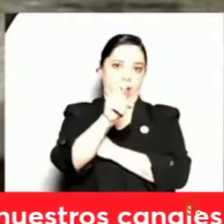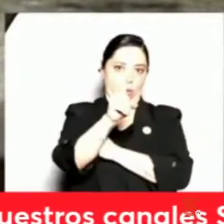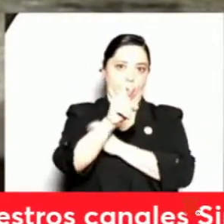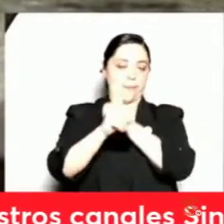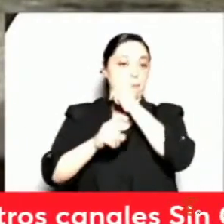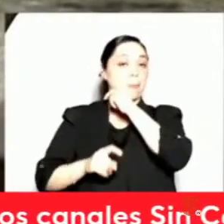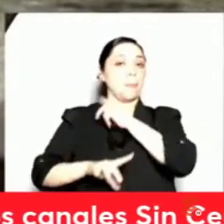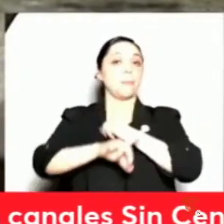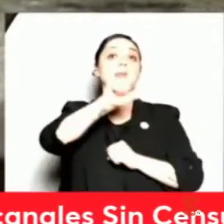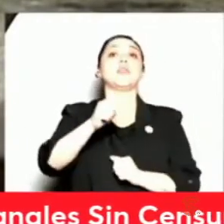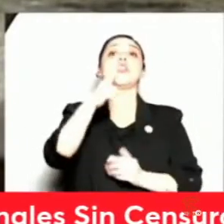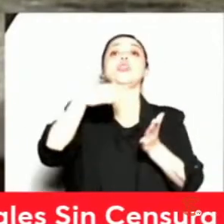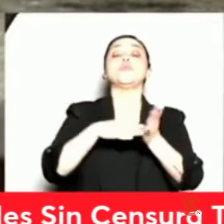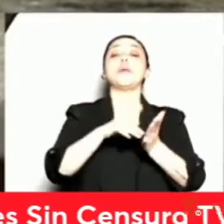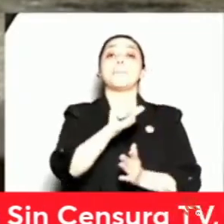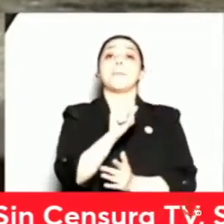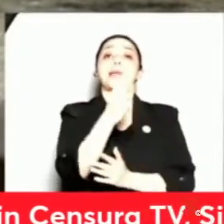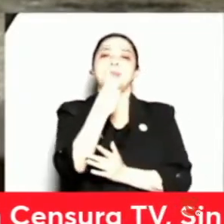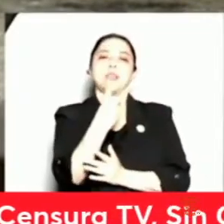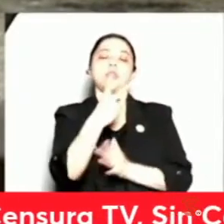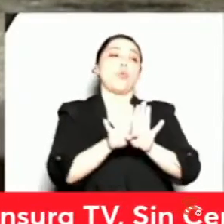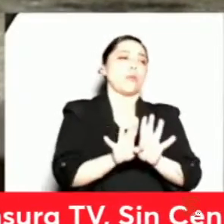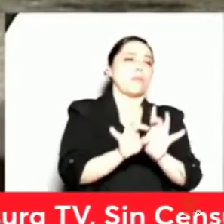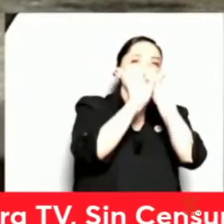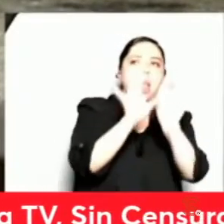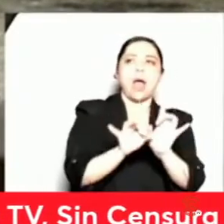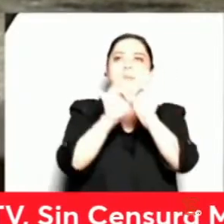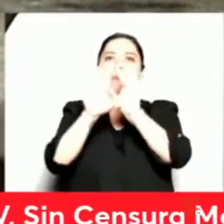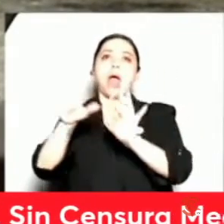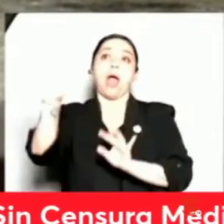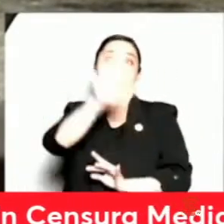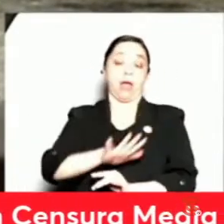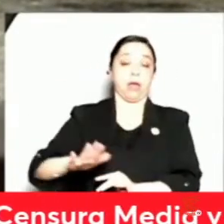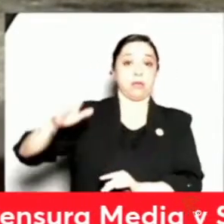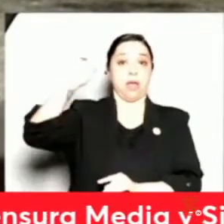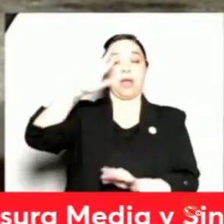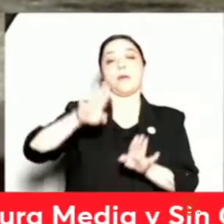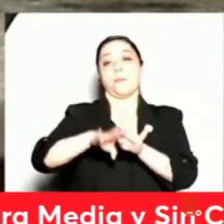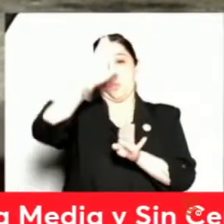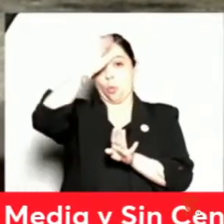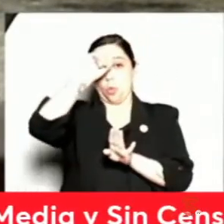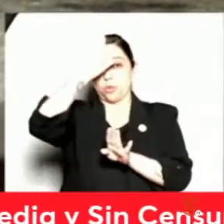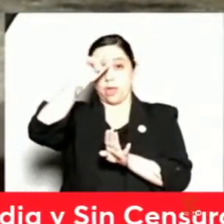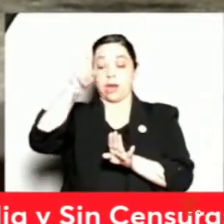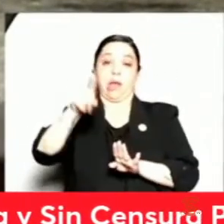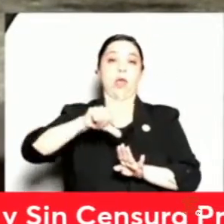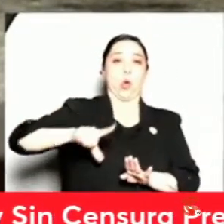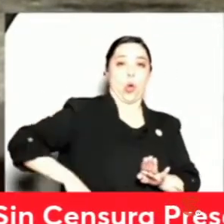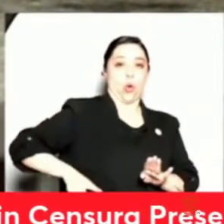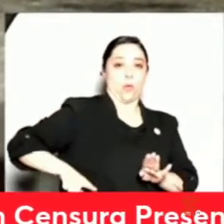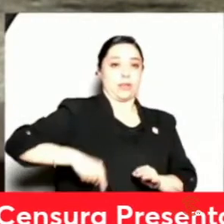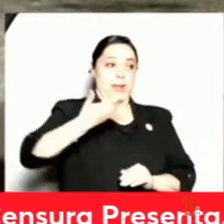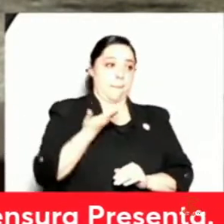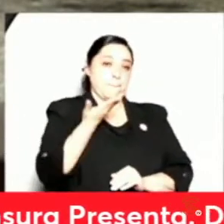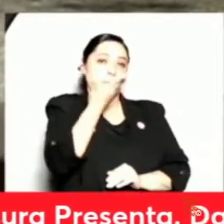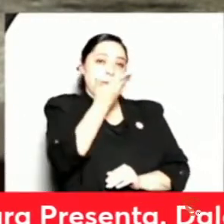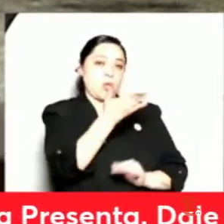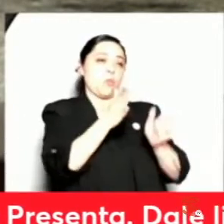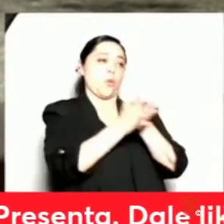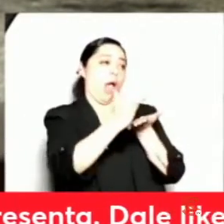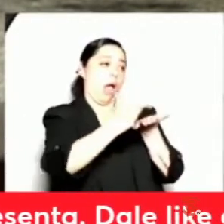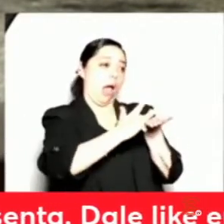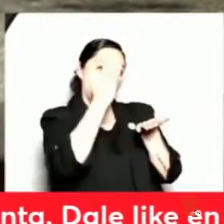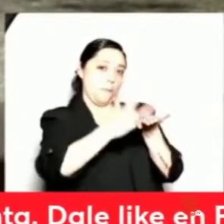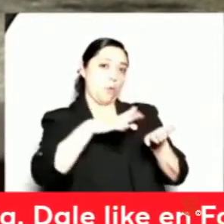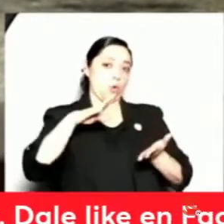En junio de 2022, debido a la crisis hídrica por sequía en Monterrey, el gobernador de Nuevo León solicitó a López Obrador el apoyo de Mario